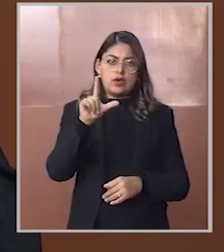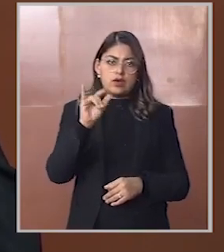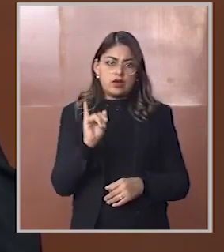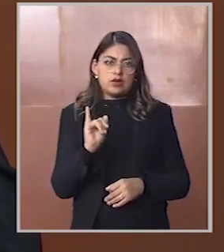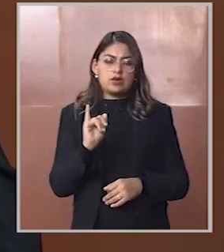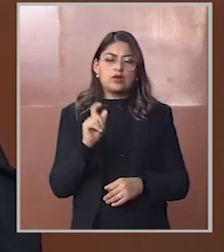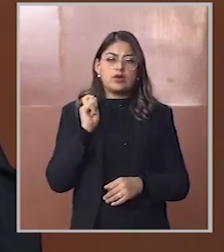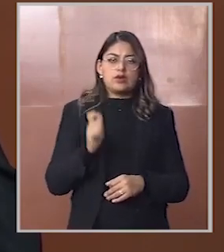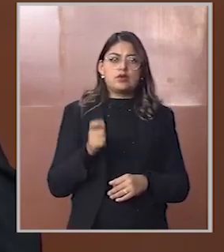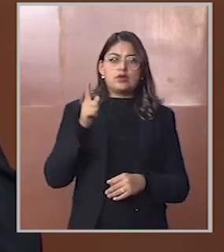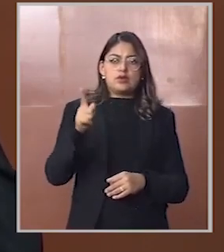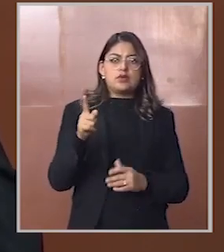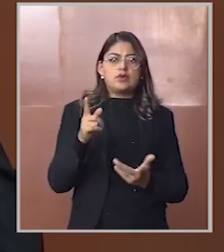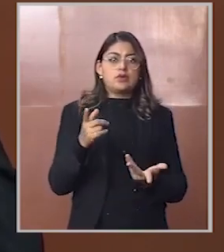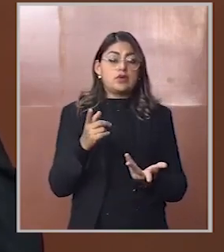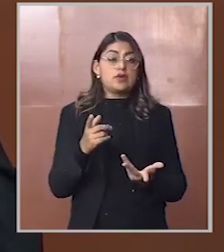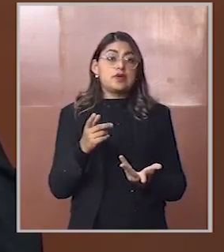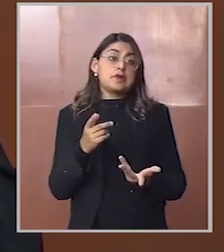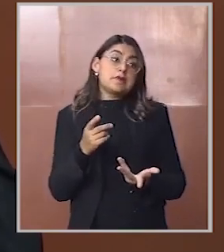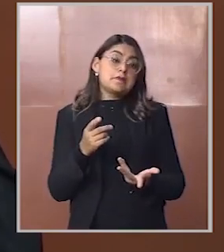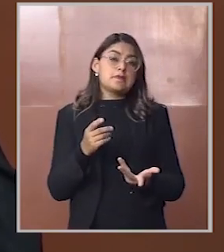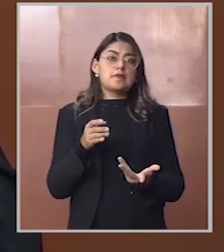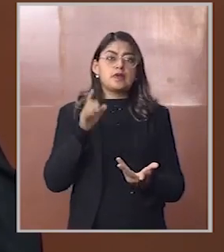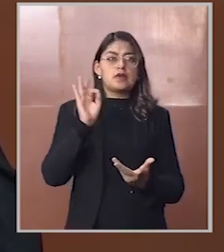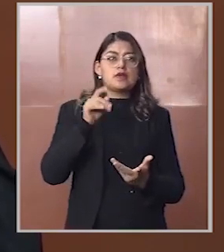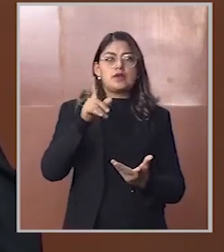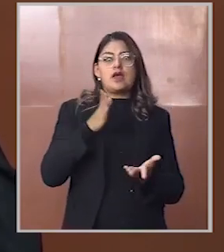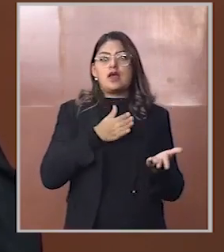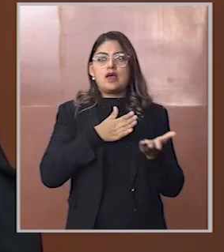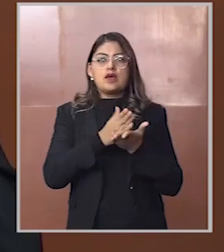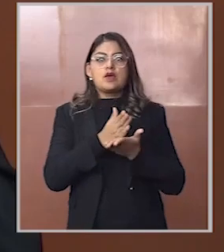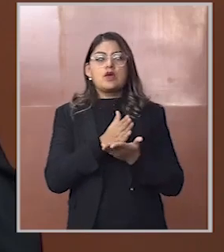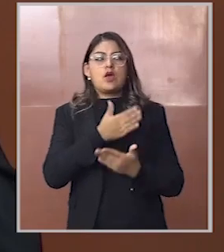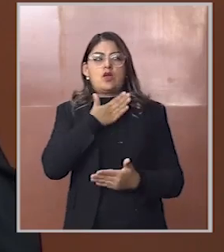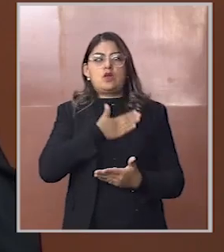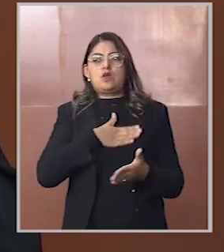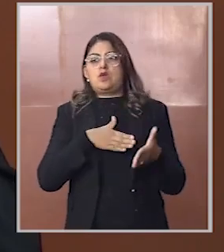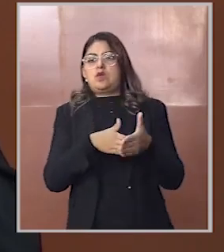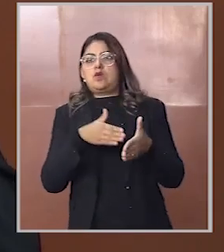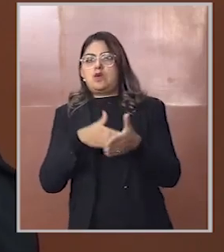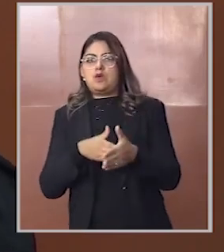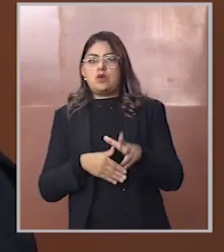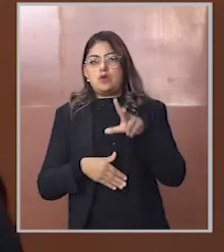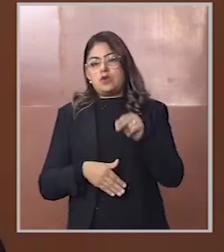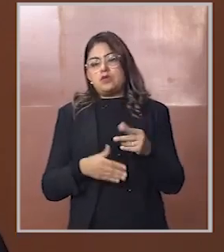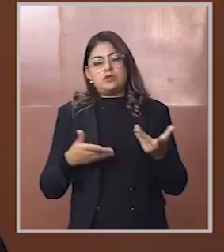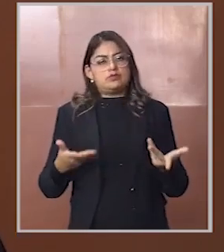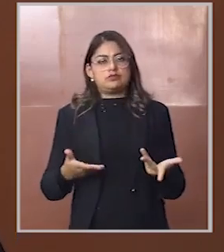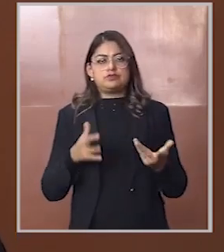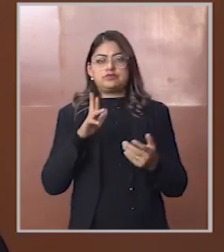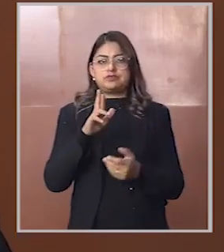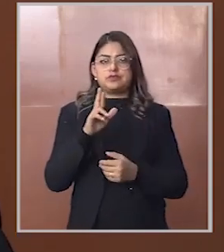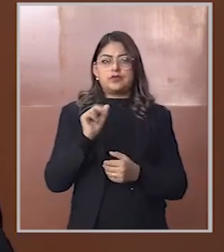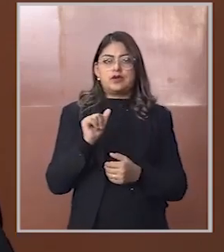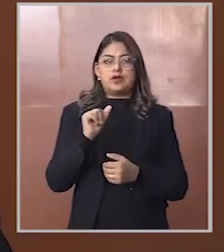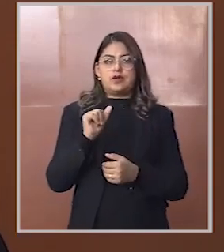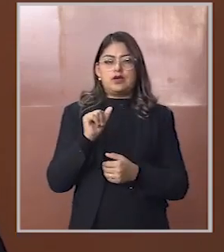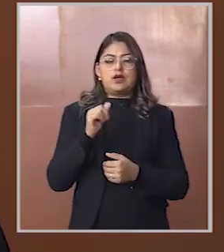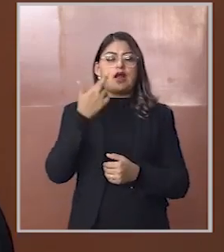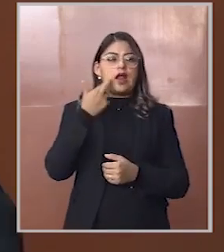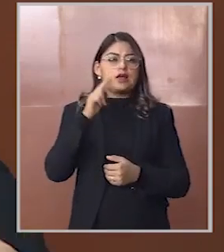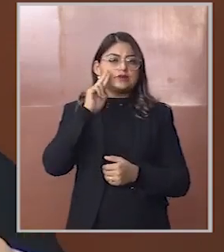luchar por ese negación al acceso a la justicia como resultado del racismo y la discriminación